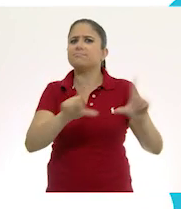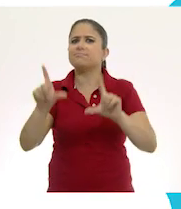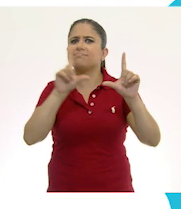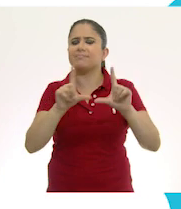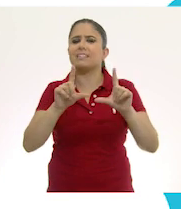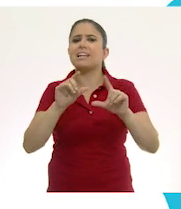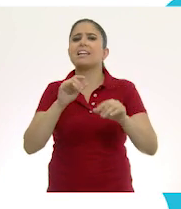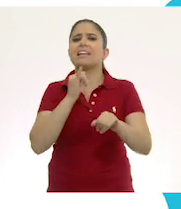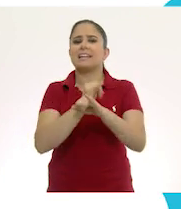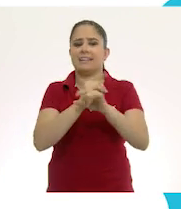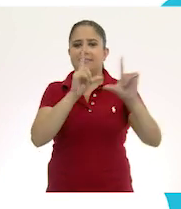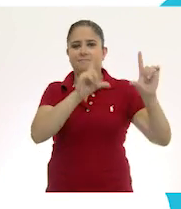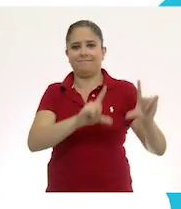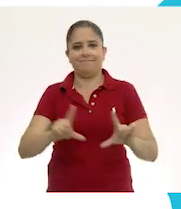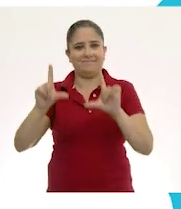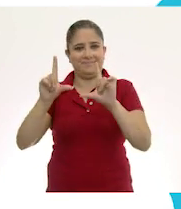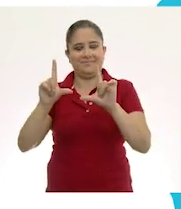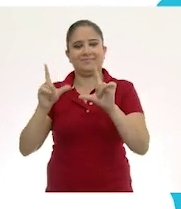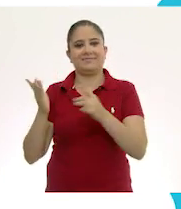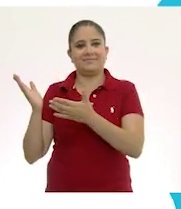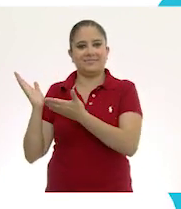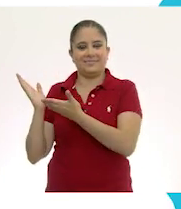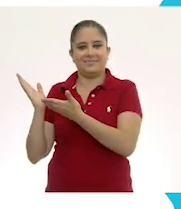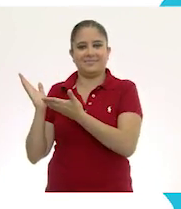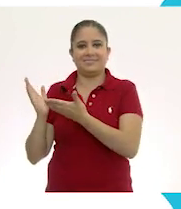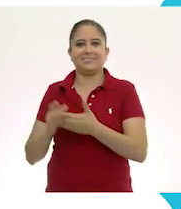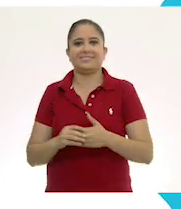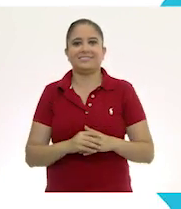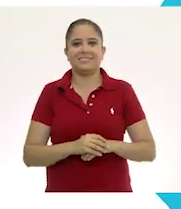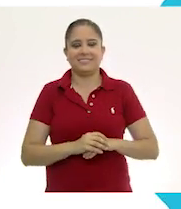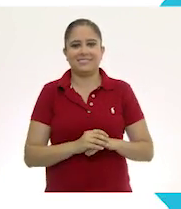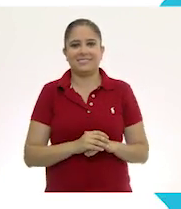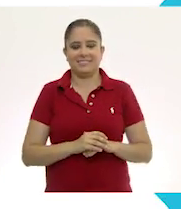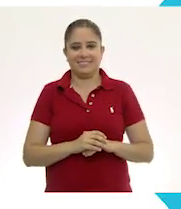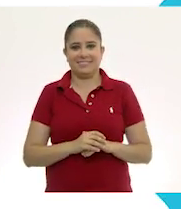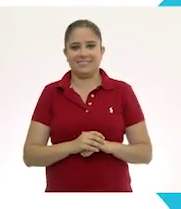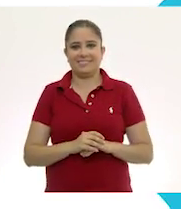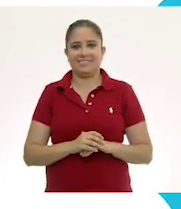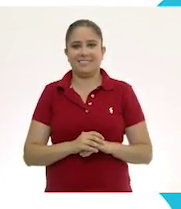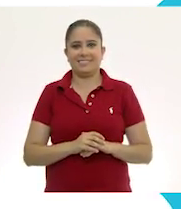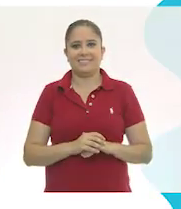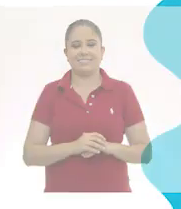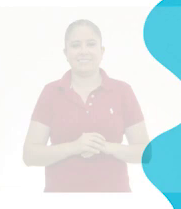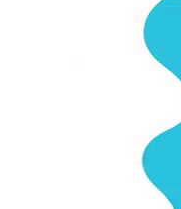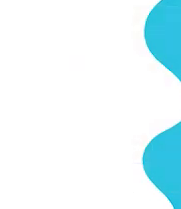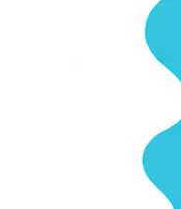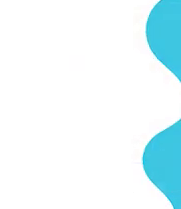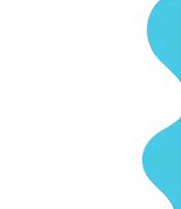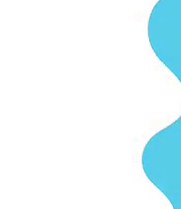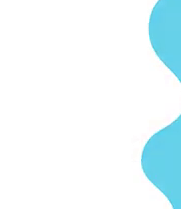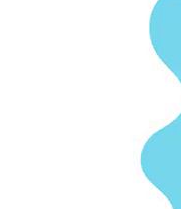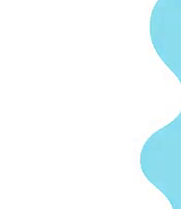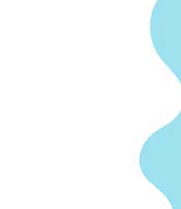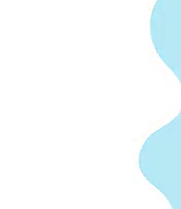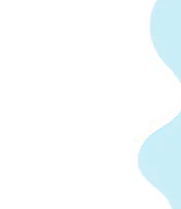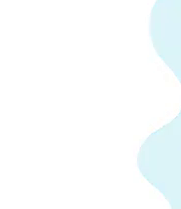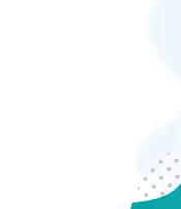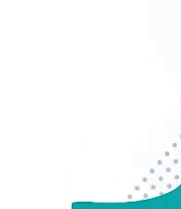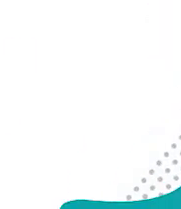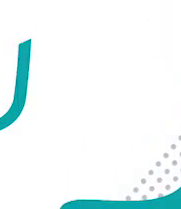liga: aprendeencasa.cep.gov.mx.